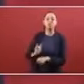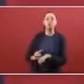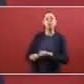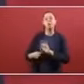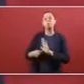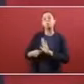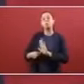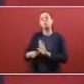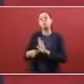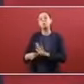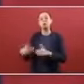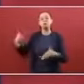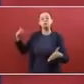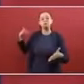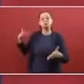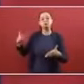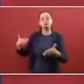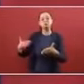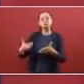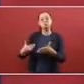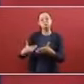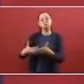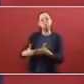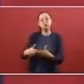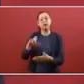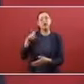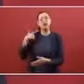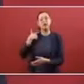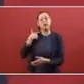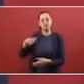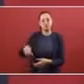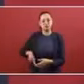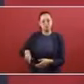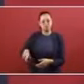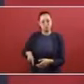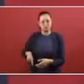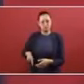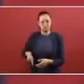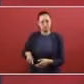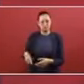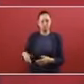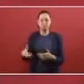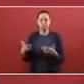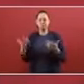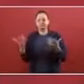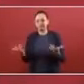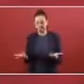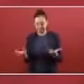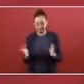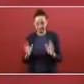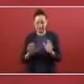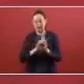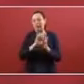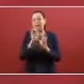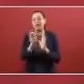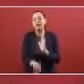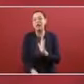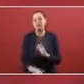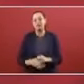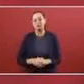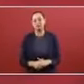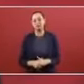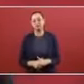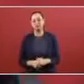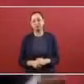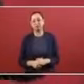durante el periodo neoliberal. Entonces, a ver, se decía,